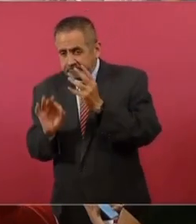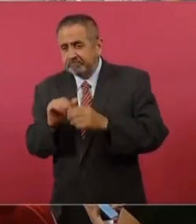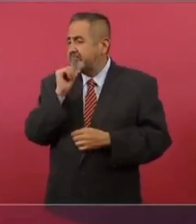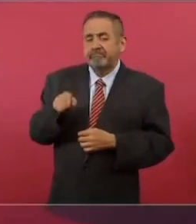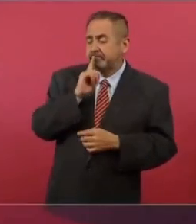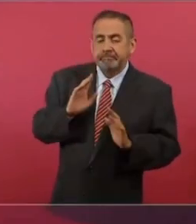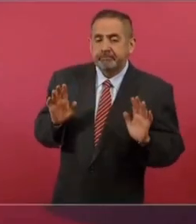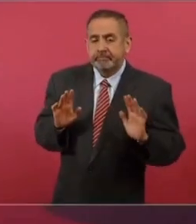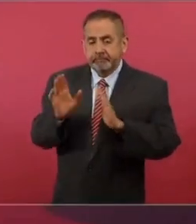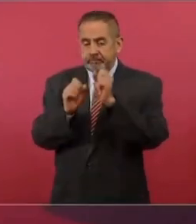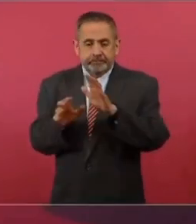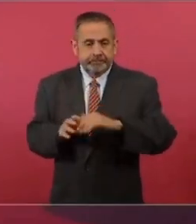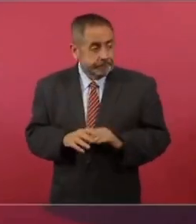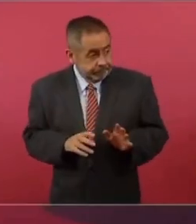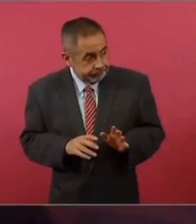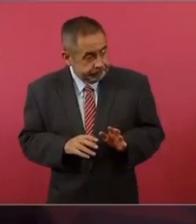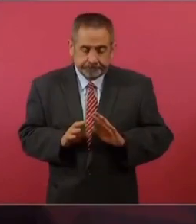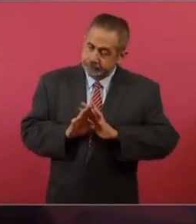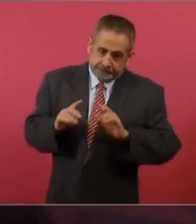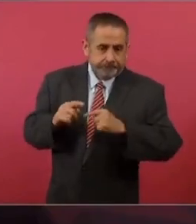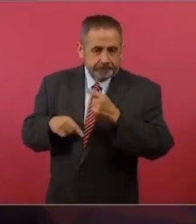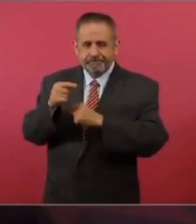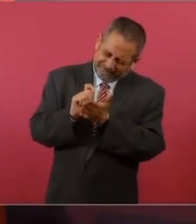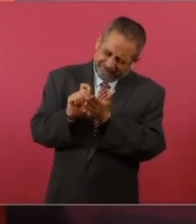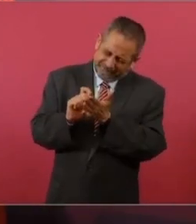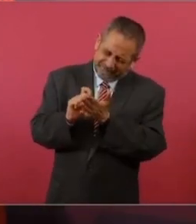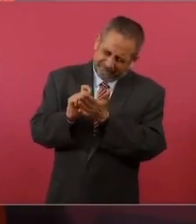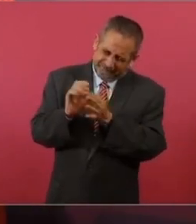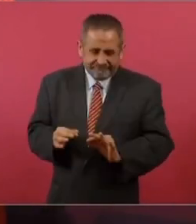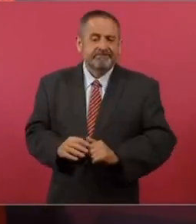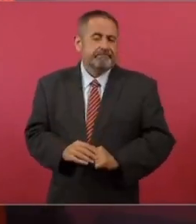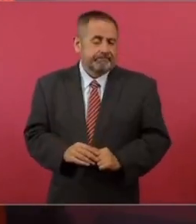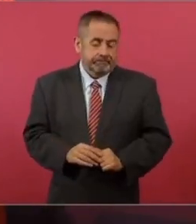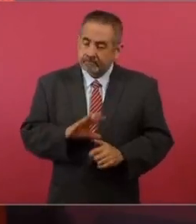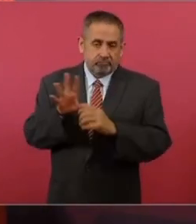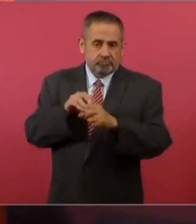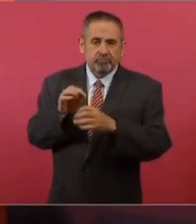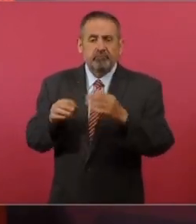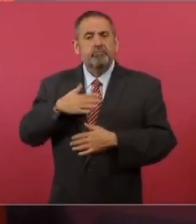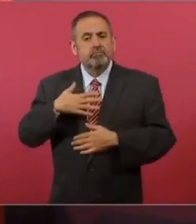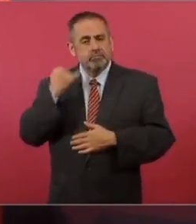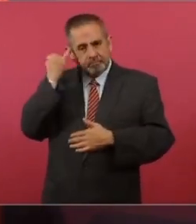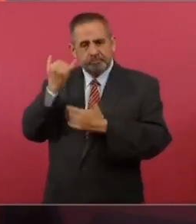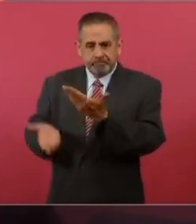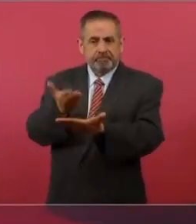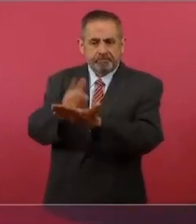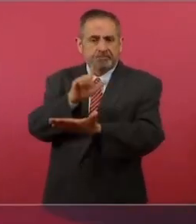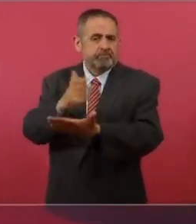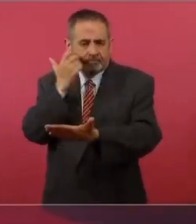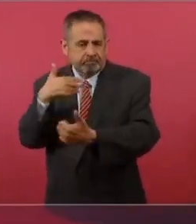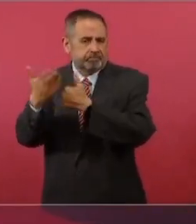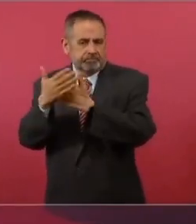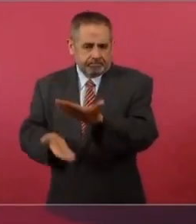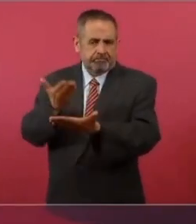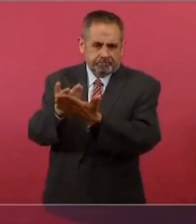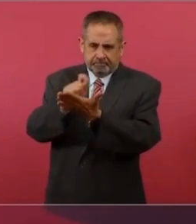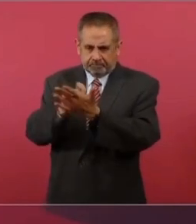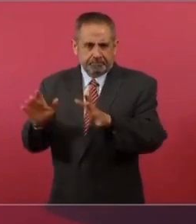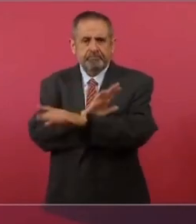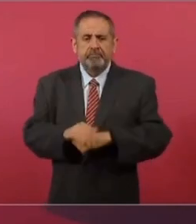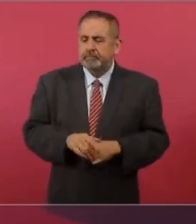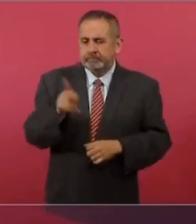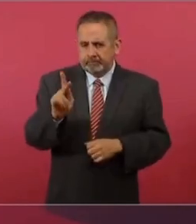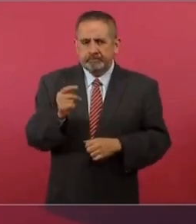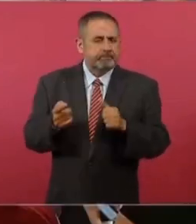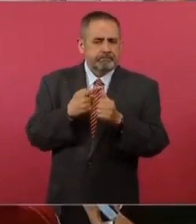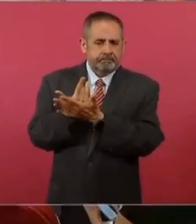bien en la Constitución. Entonces, hay que detallar todo. Entonces, voy a mandar esa iniciativa de ley en su momento. Nada más que vamos a